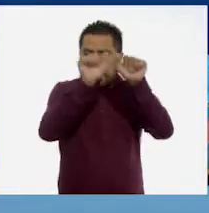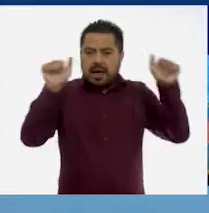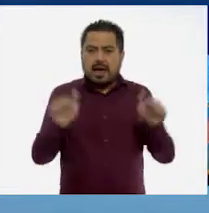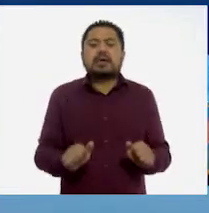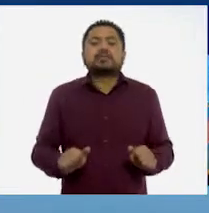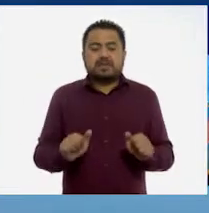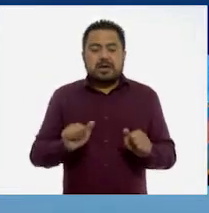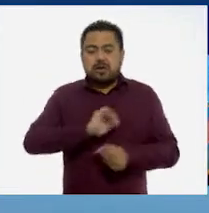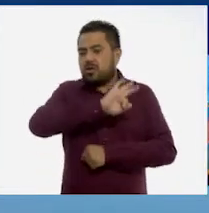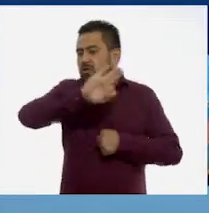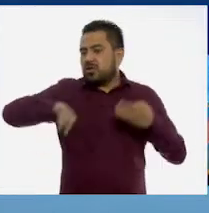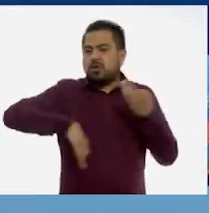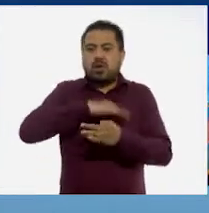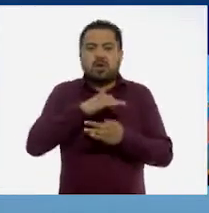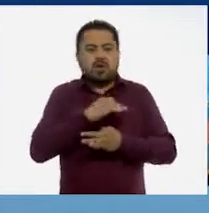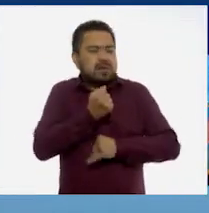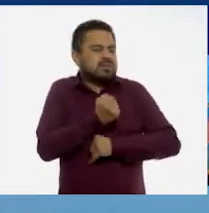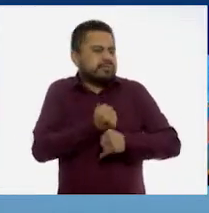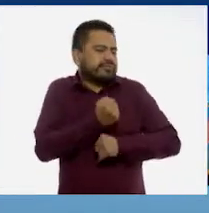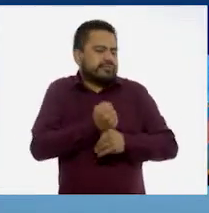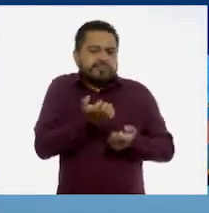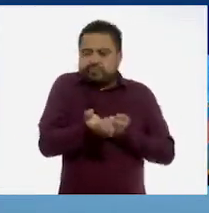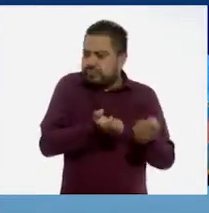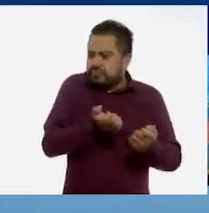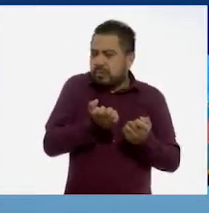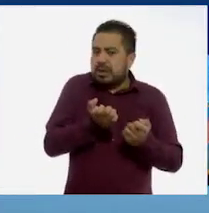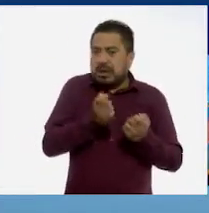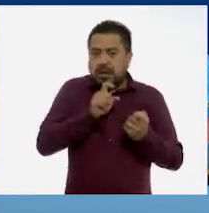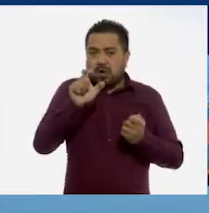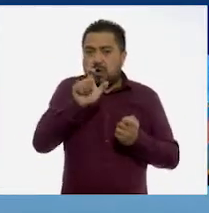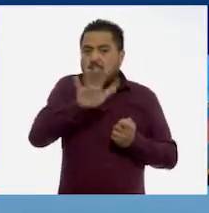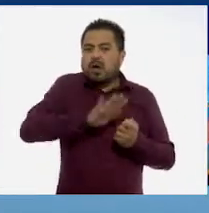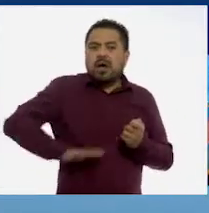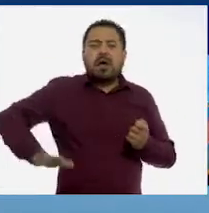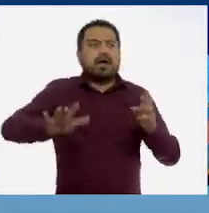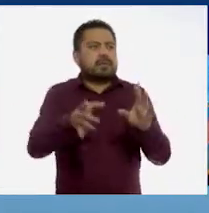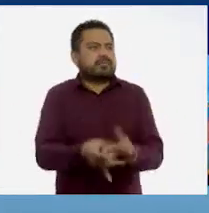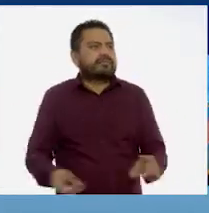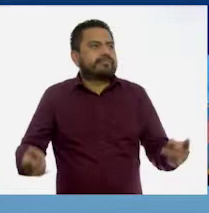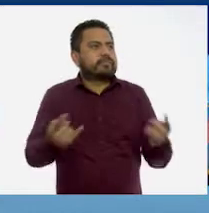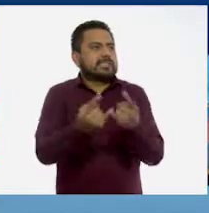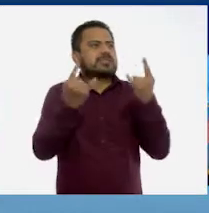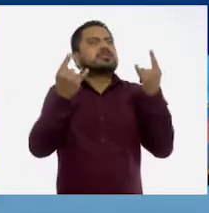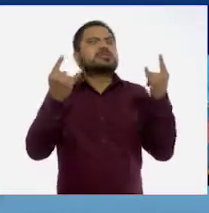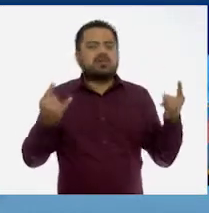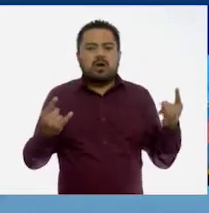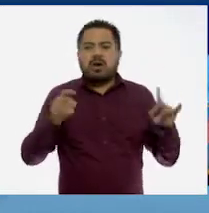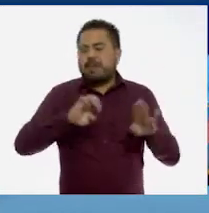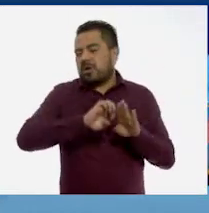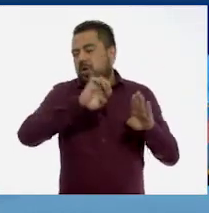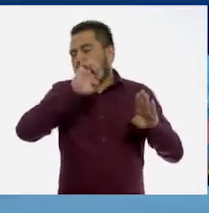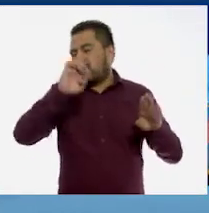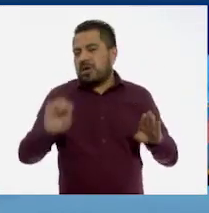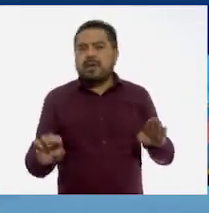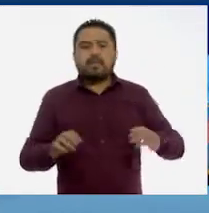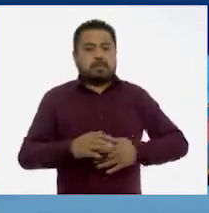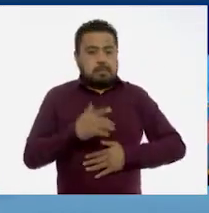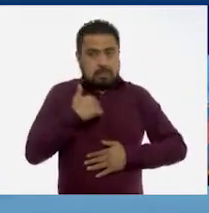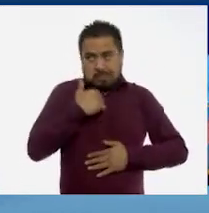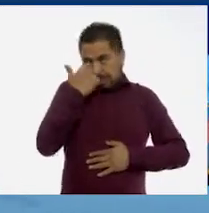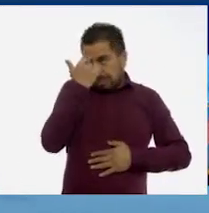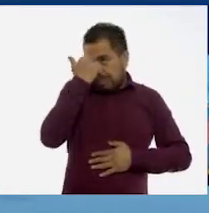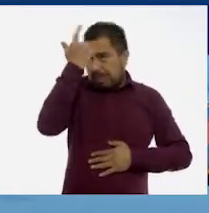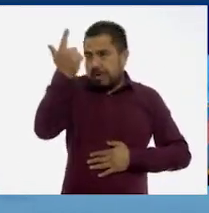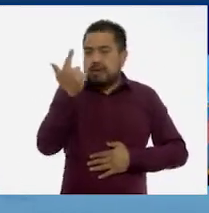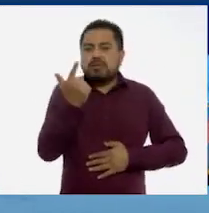es un arte que todos practicamos, pues en algún momento todos hemos contado alguna historia. Por ejemplo, se me ocurre que